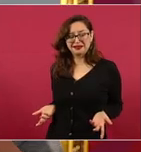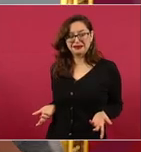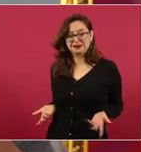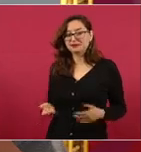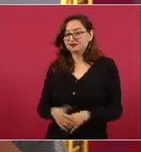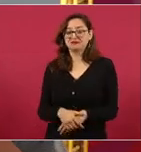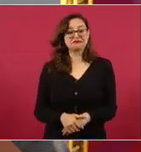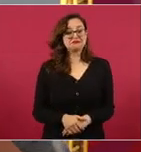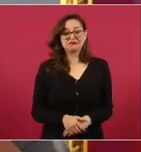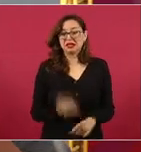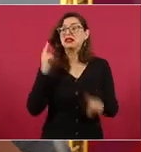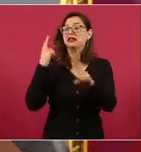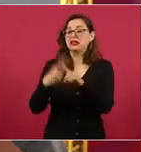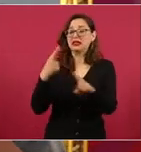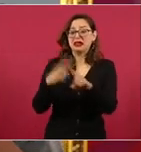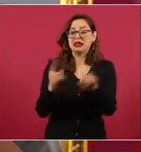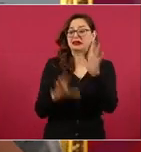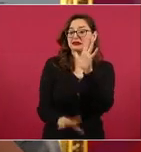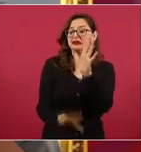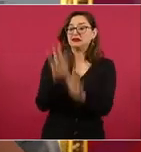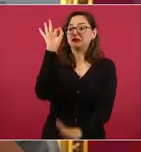La señal la va a dar la gente.